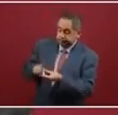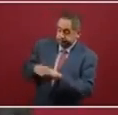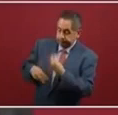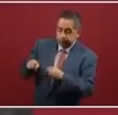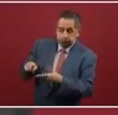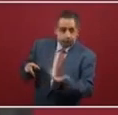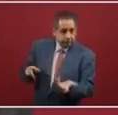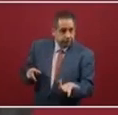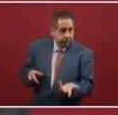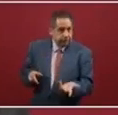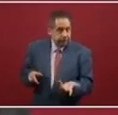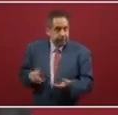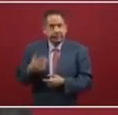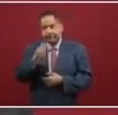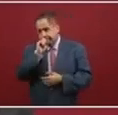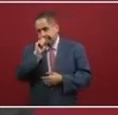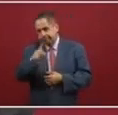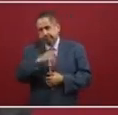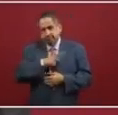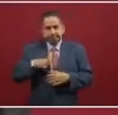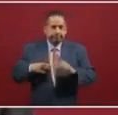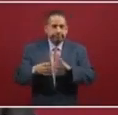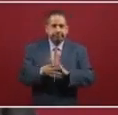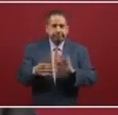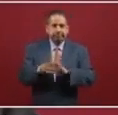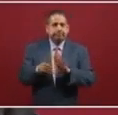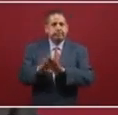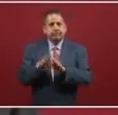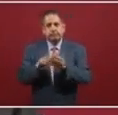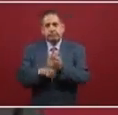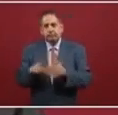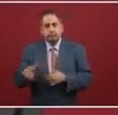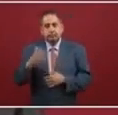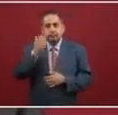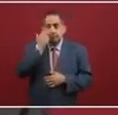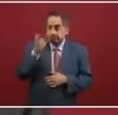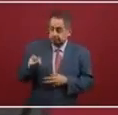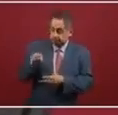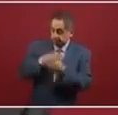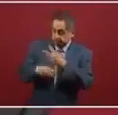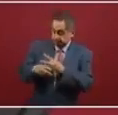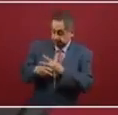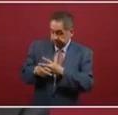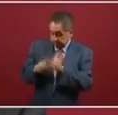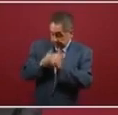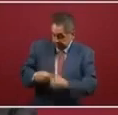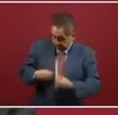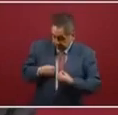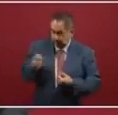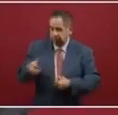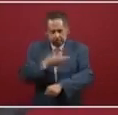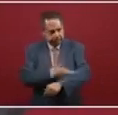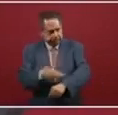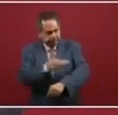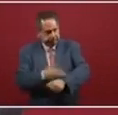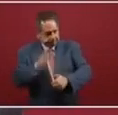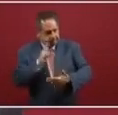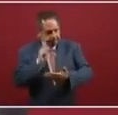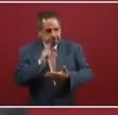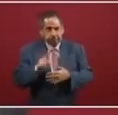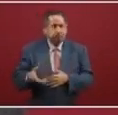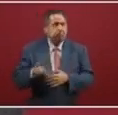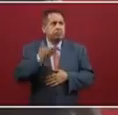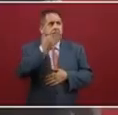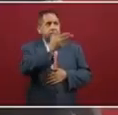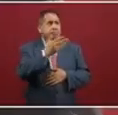y tenemos que procurar que, bueno, desde luego el que quiera refugio lo pueda obtener. Si alguien pide